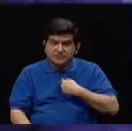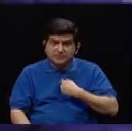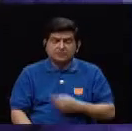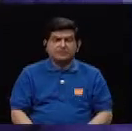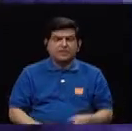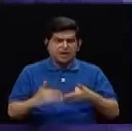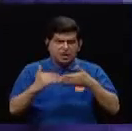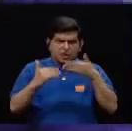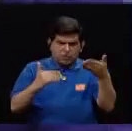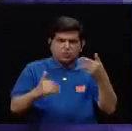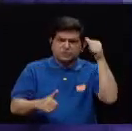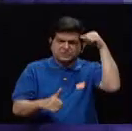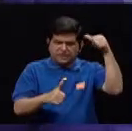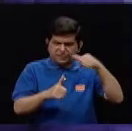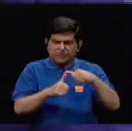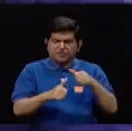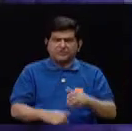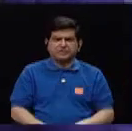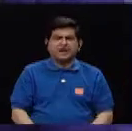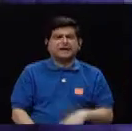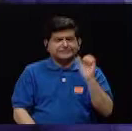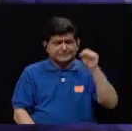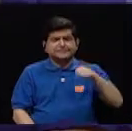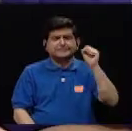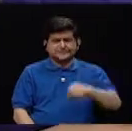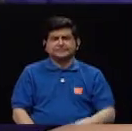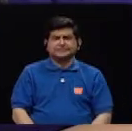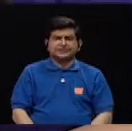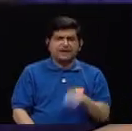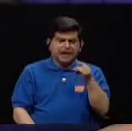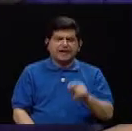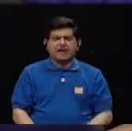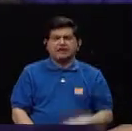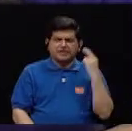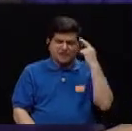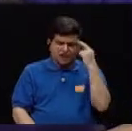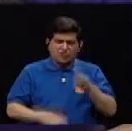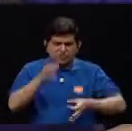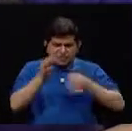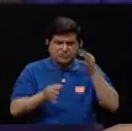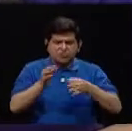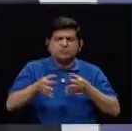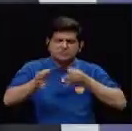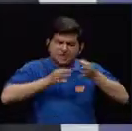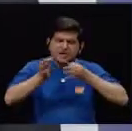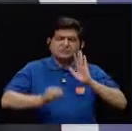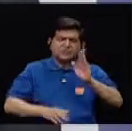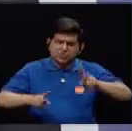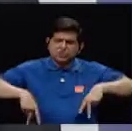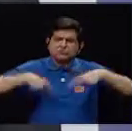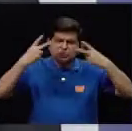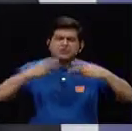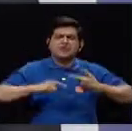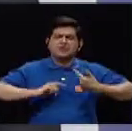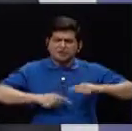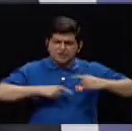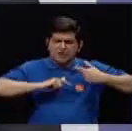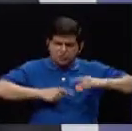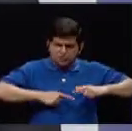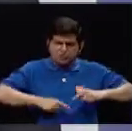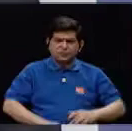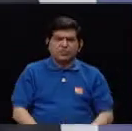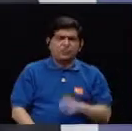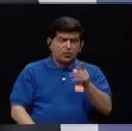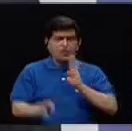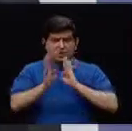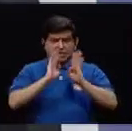y muchas de las cosas me acordaba de ella. Yo dije, sí, ella encontró justificar su vida así, y con ese dolor y con